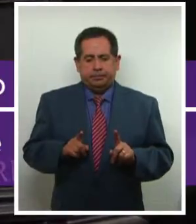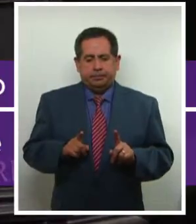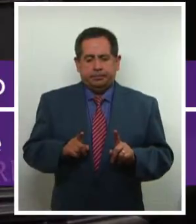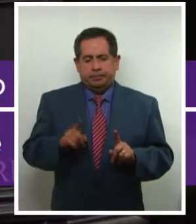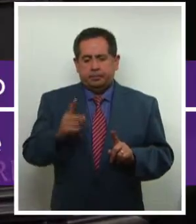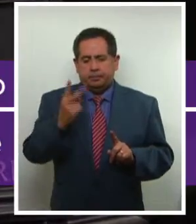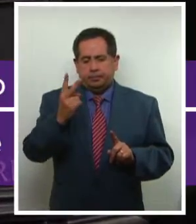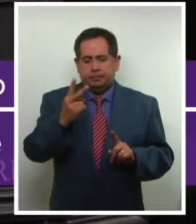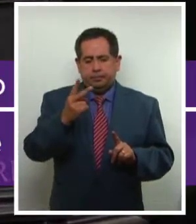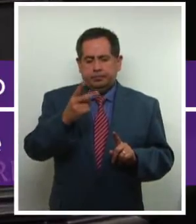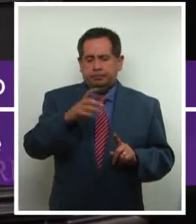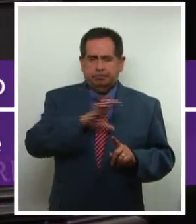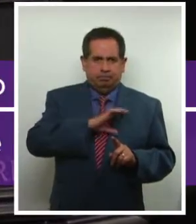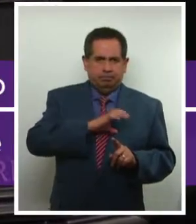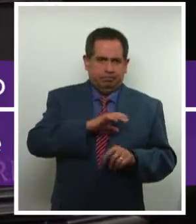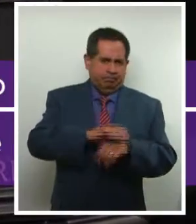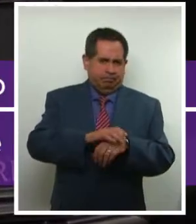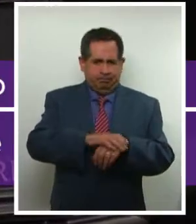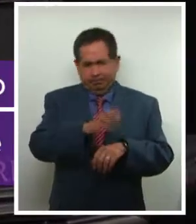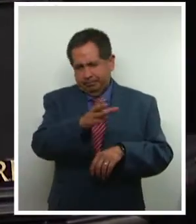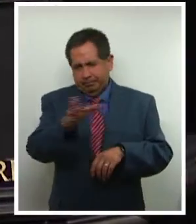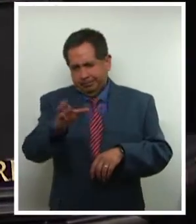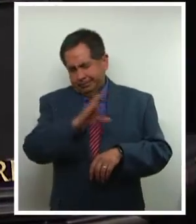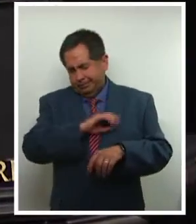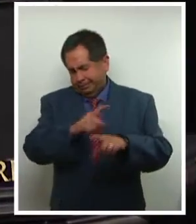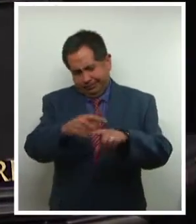de dos queridos amigos,